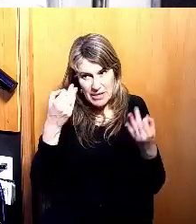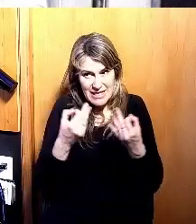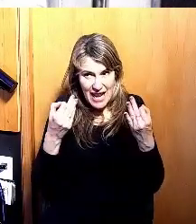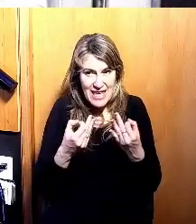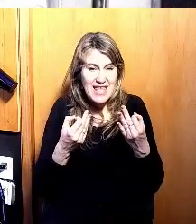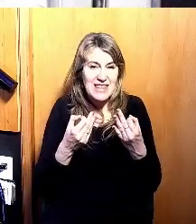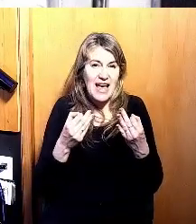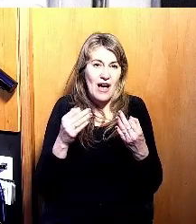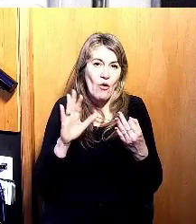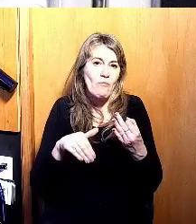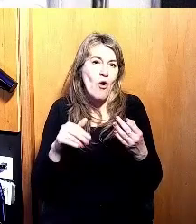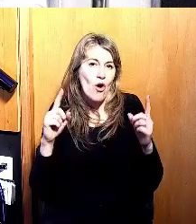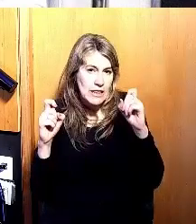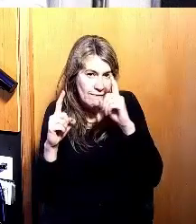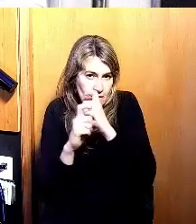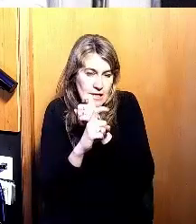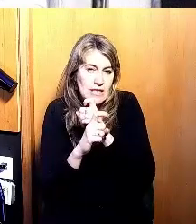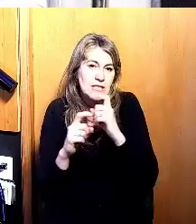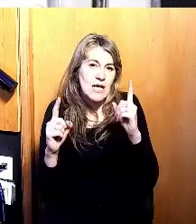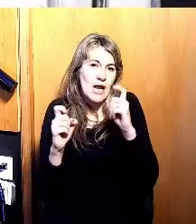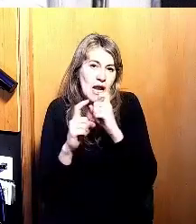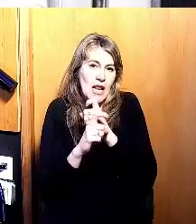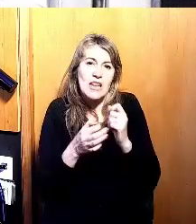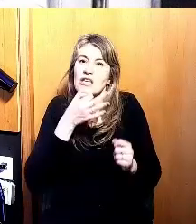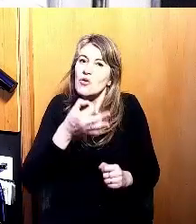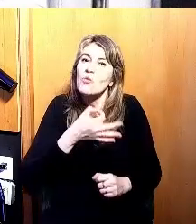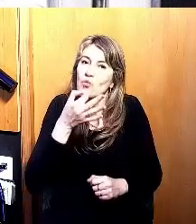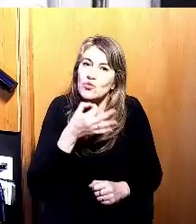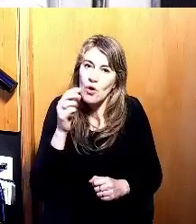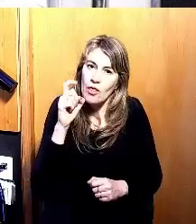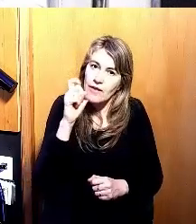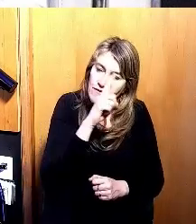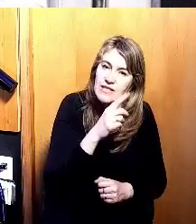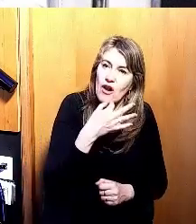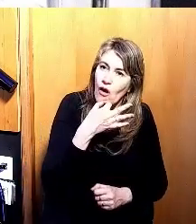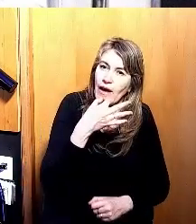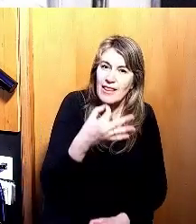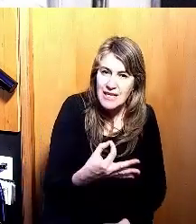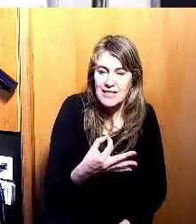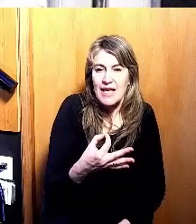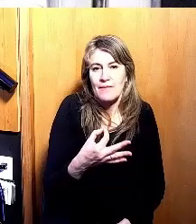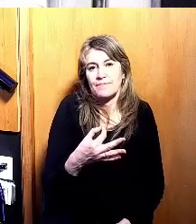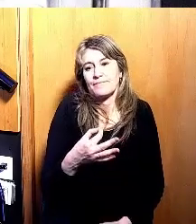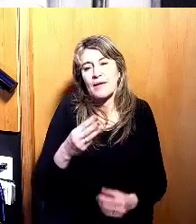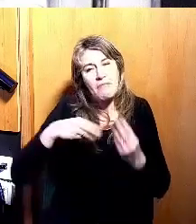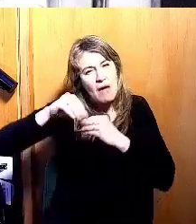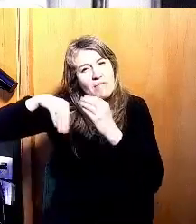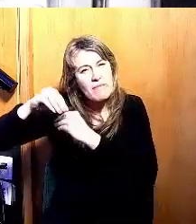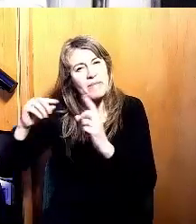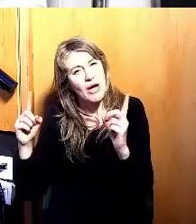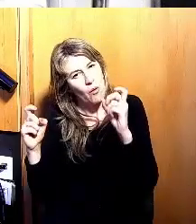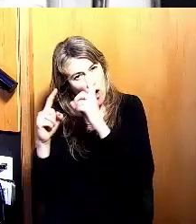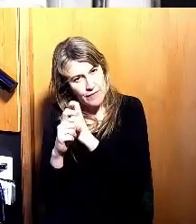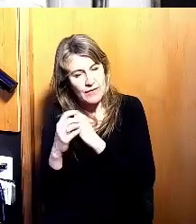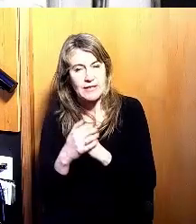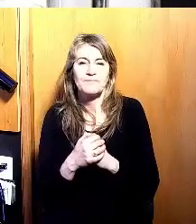y la complicamos y complicamos el discurso y eso a la gente la complica mucho. Entonces, dentro voy